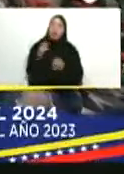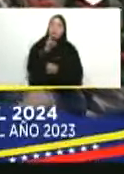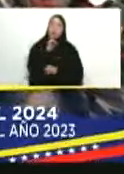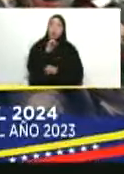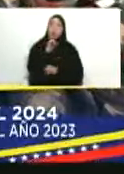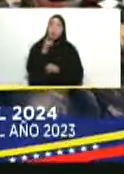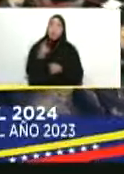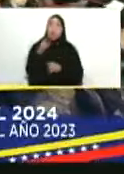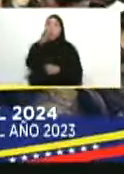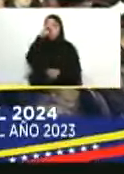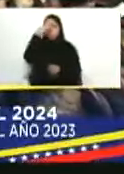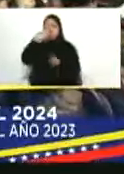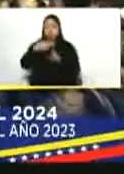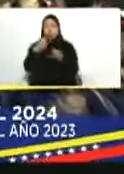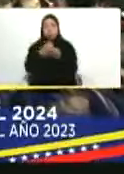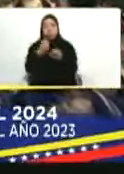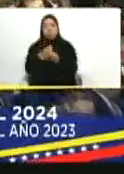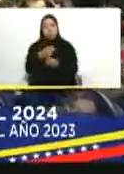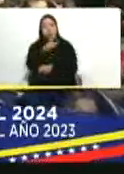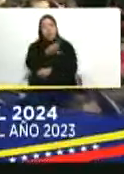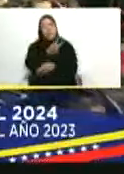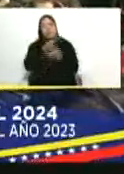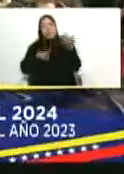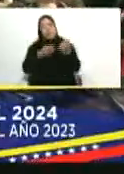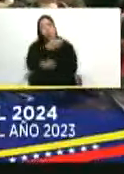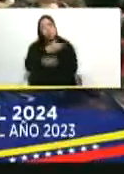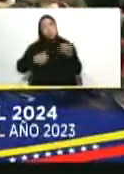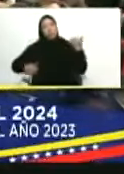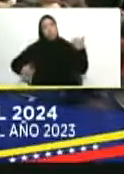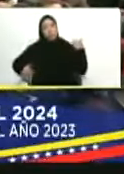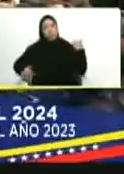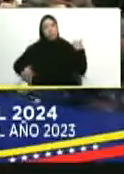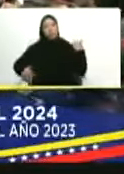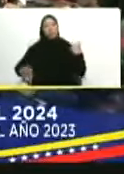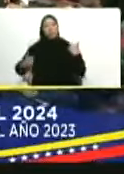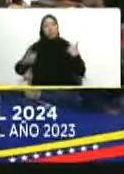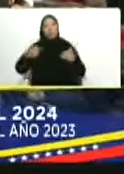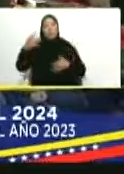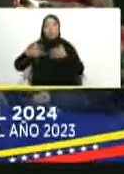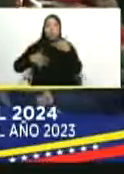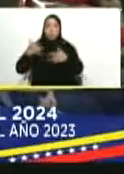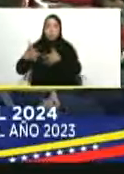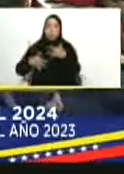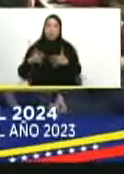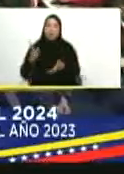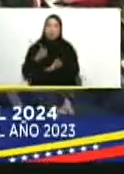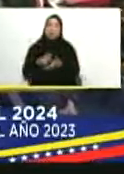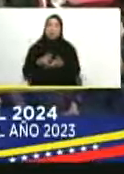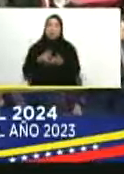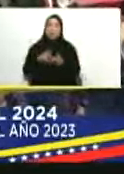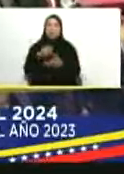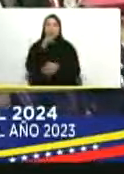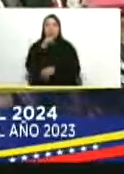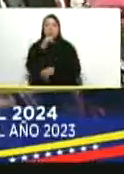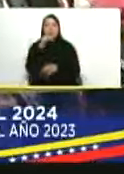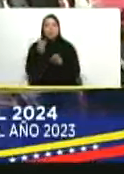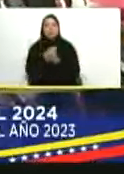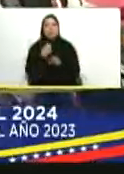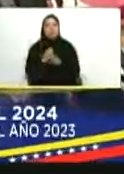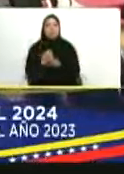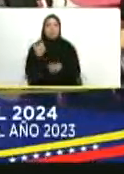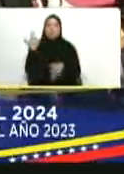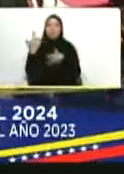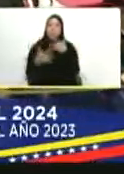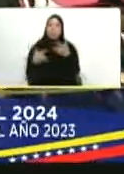el juramento los vicepresidentes de todas las salas que conforman el alto juzgado, la magistrada Lourdes Benicia